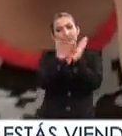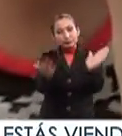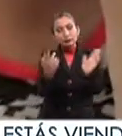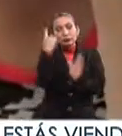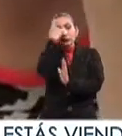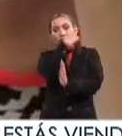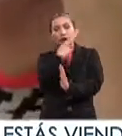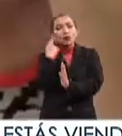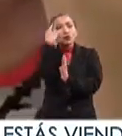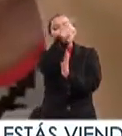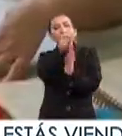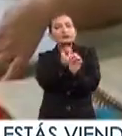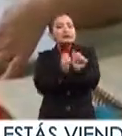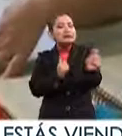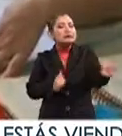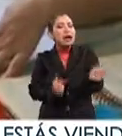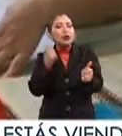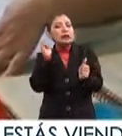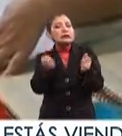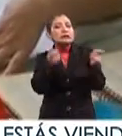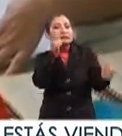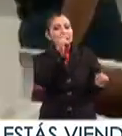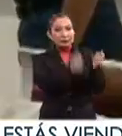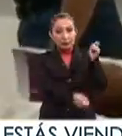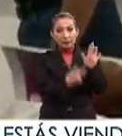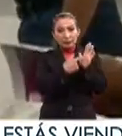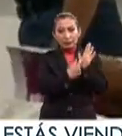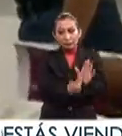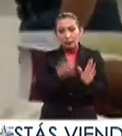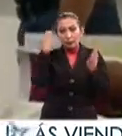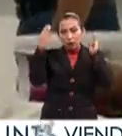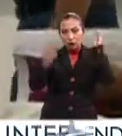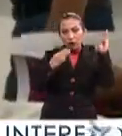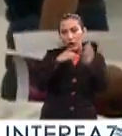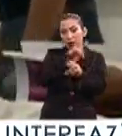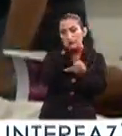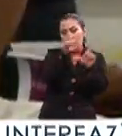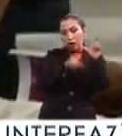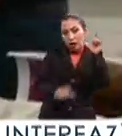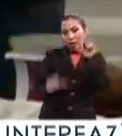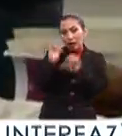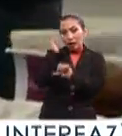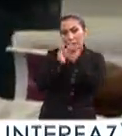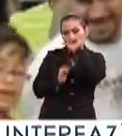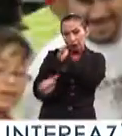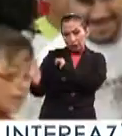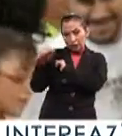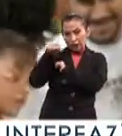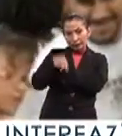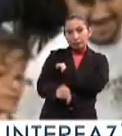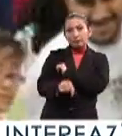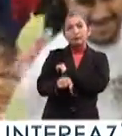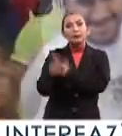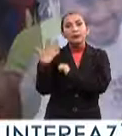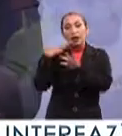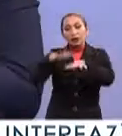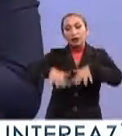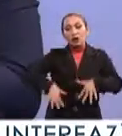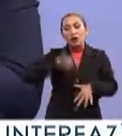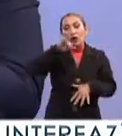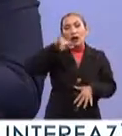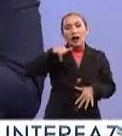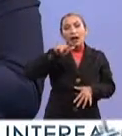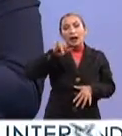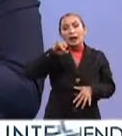es Rostros del Rezago. Lo presentamos en el Museo Nacional de Antropología, en el Auditorio Jaime